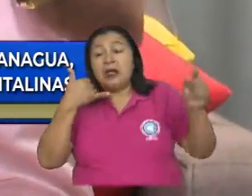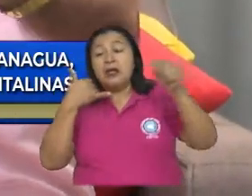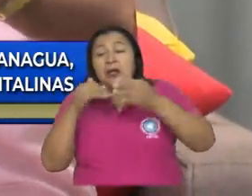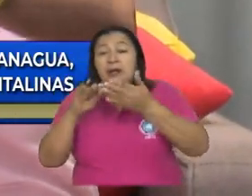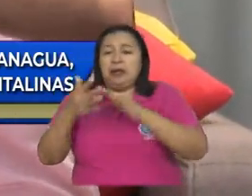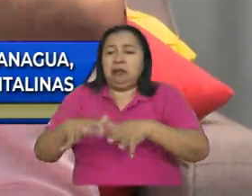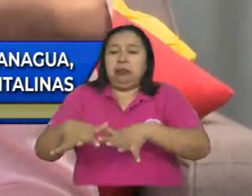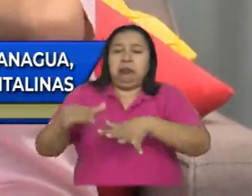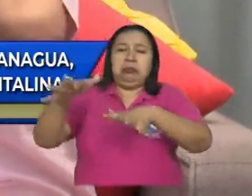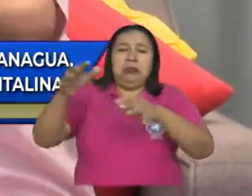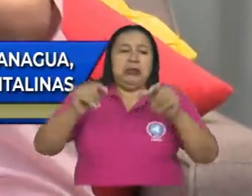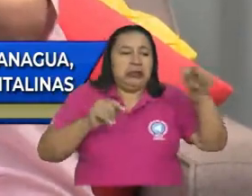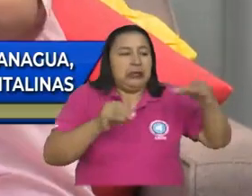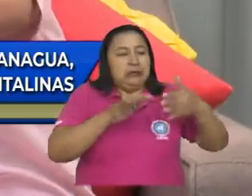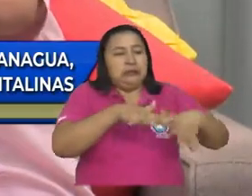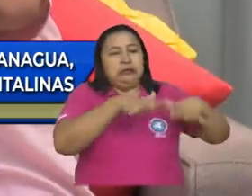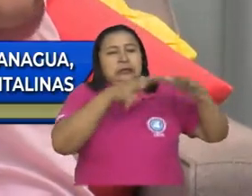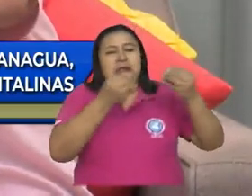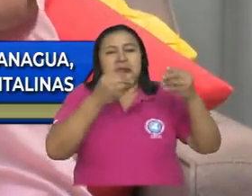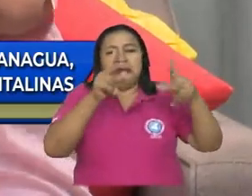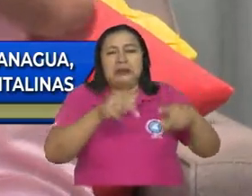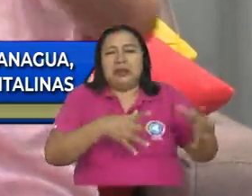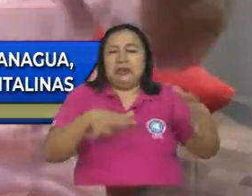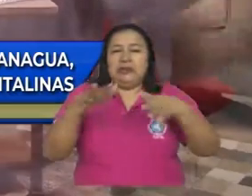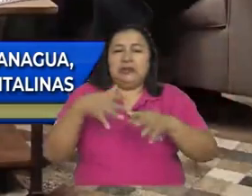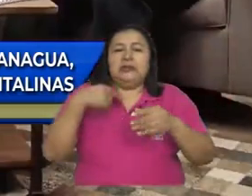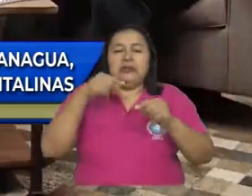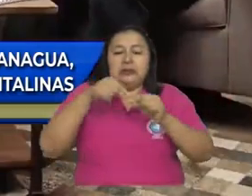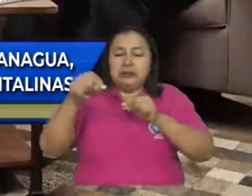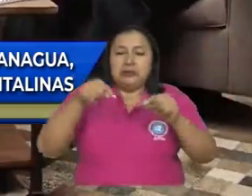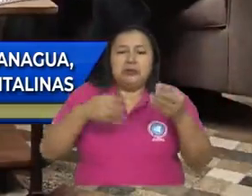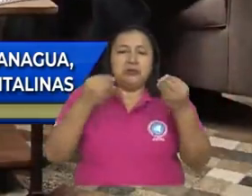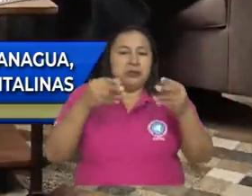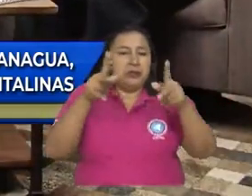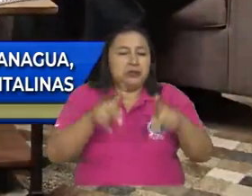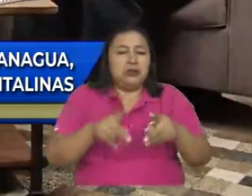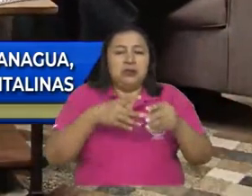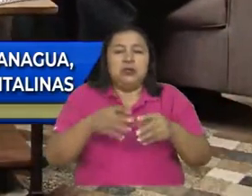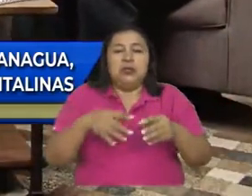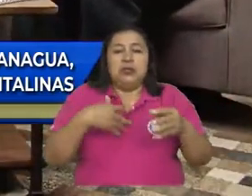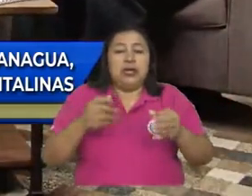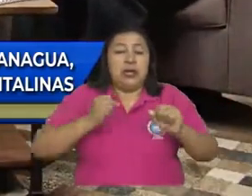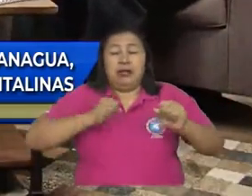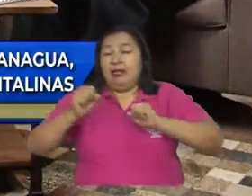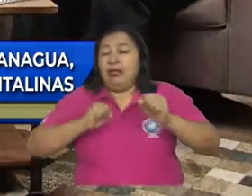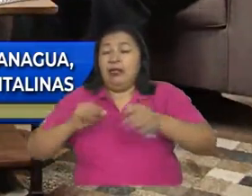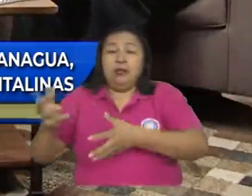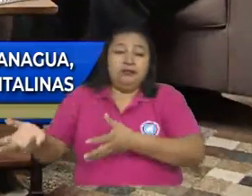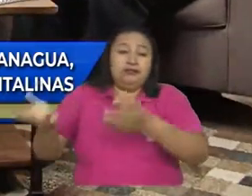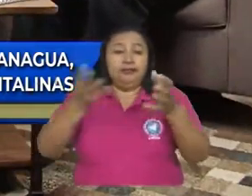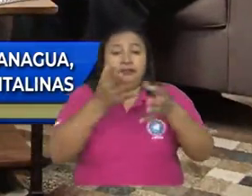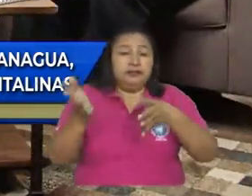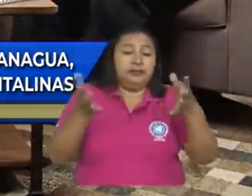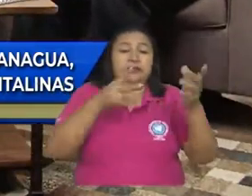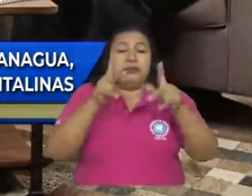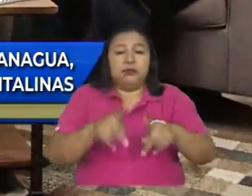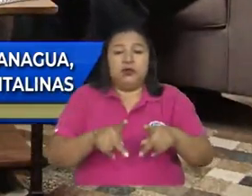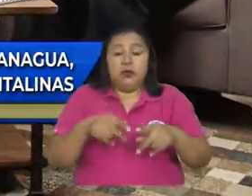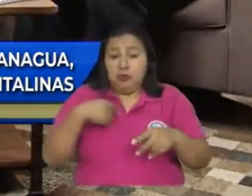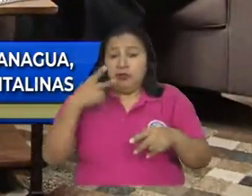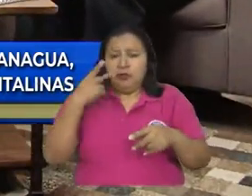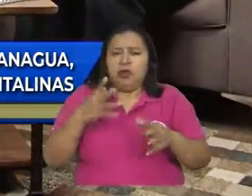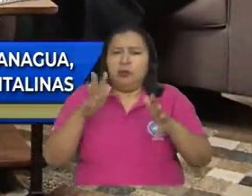está inundado, que en tal tantas personas damnificadas, en tal distrito tantas personas, aquellas carreras a llevar a la gente a los refugios. ¿Vos has visto que